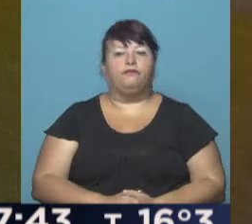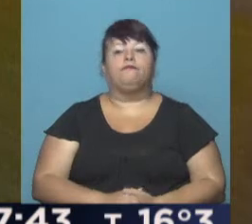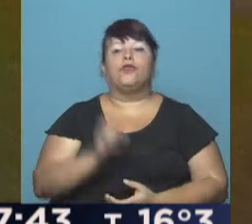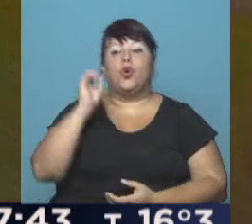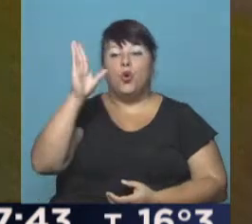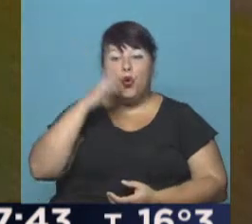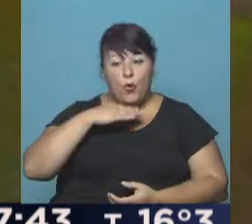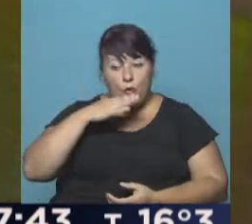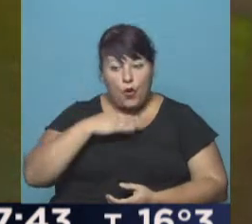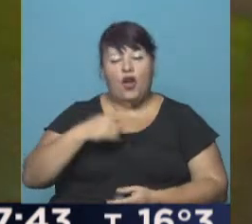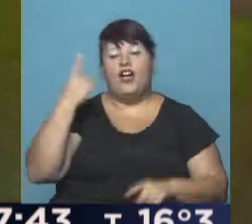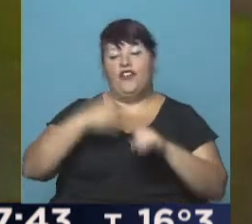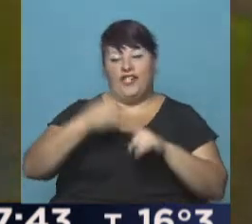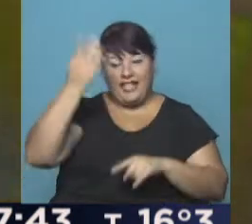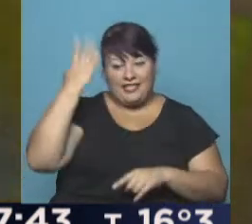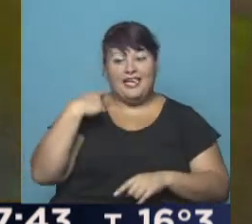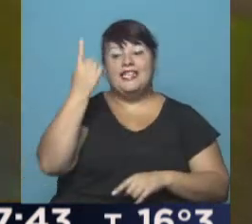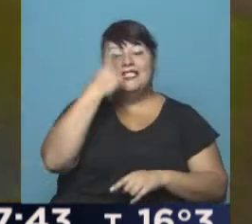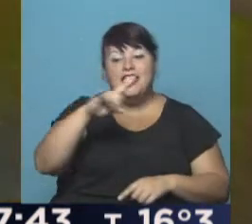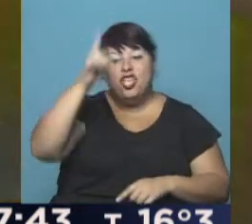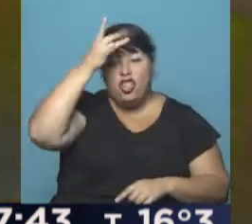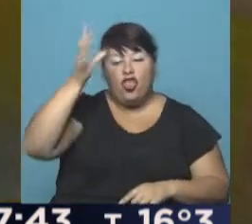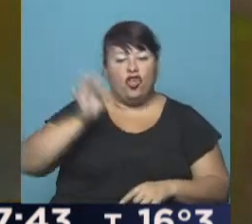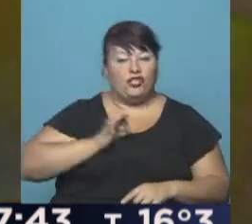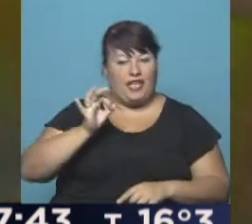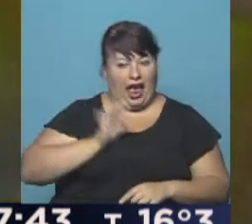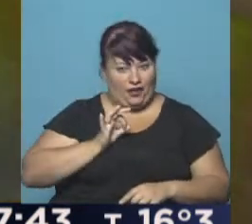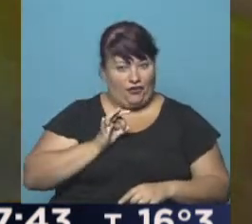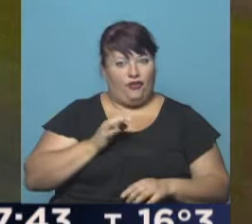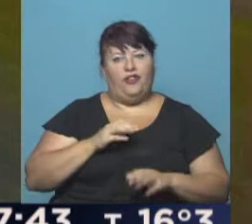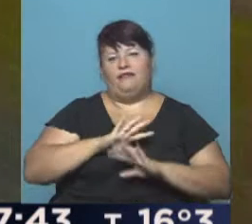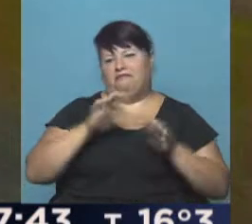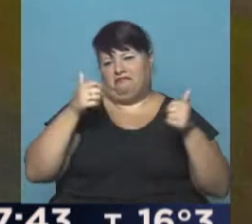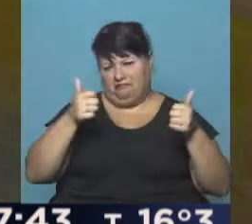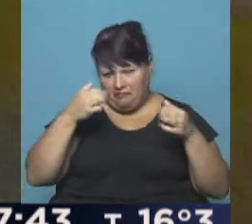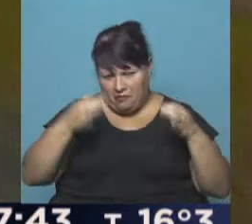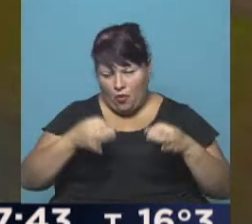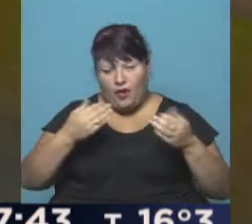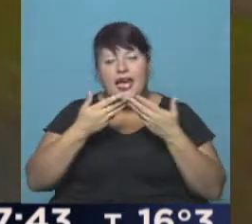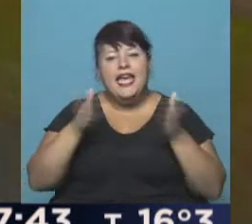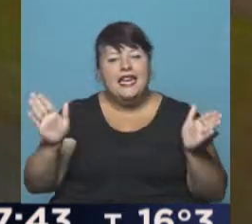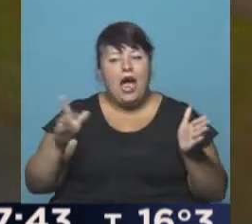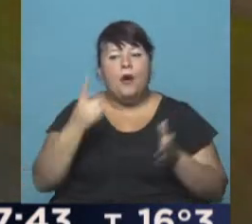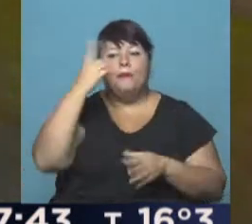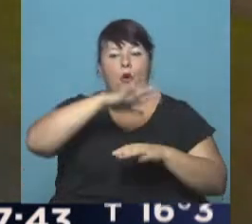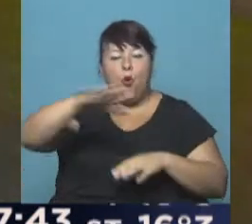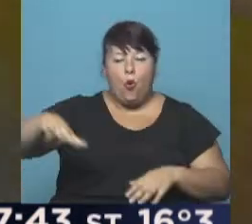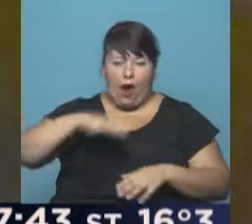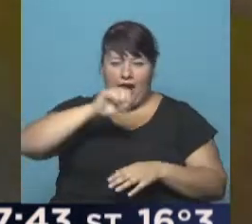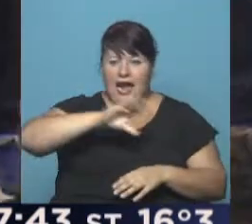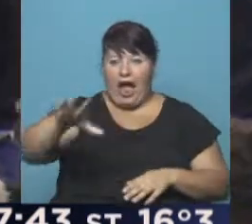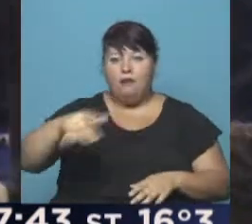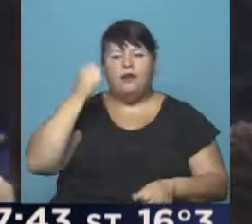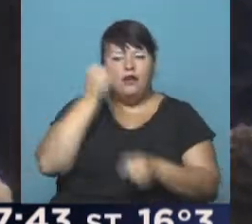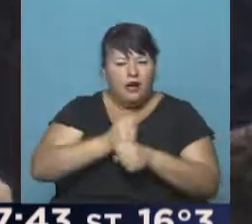Y el Club Boca Juniors festejó ayer los 112 años de vida. Lo hizo de la mejor manera, inaugurando su predio por el